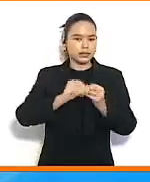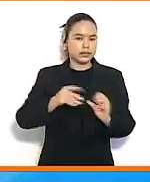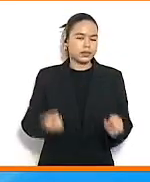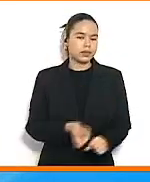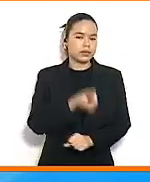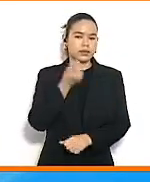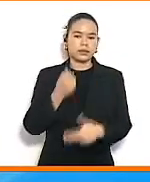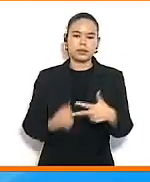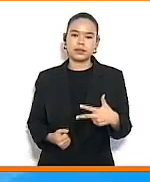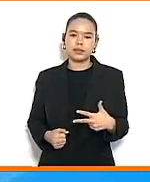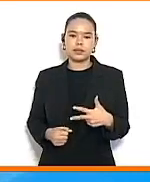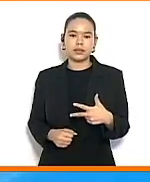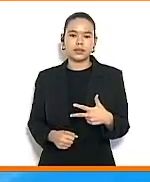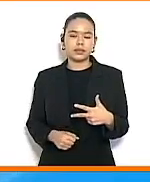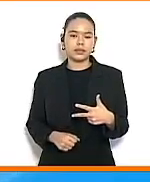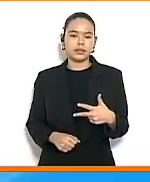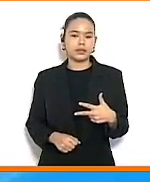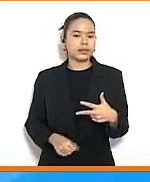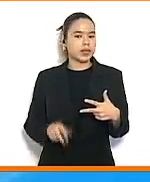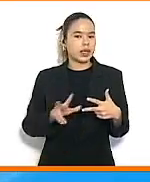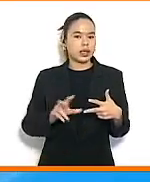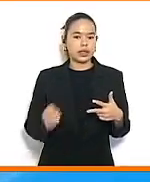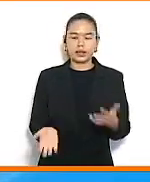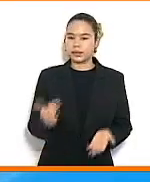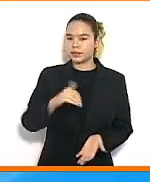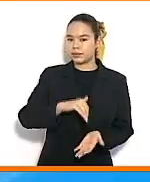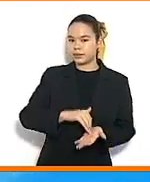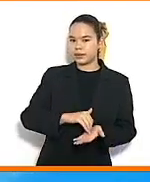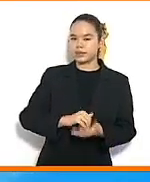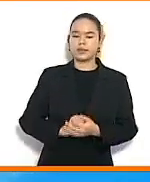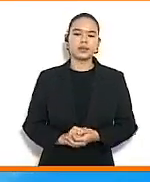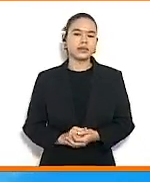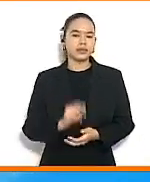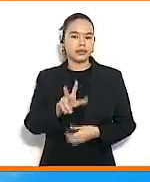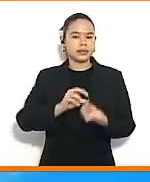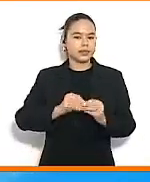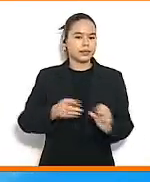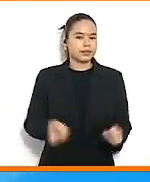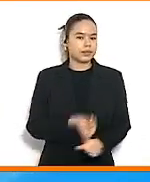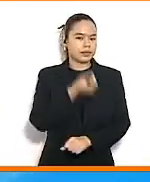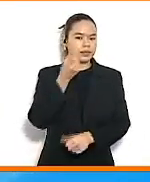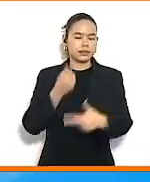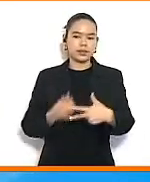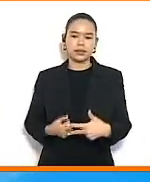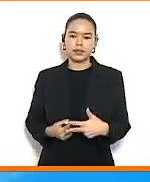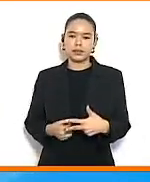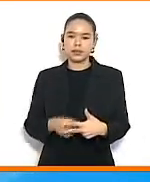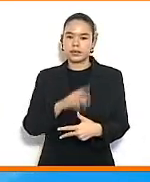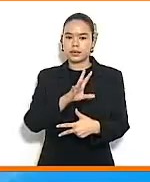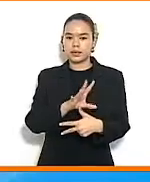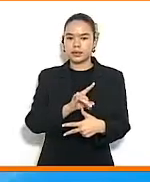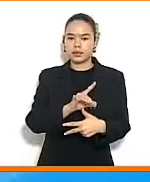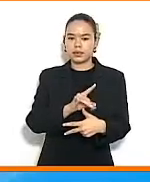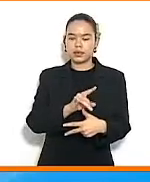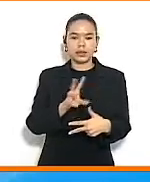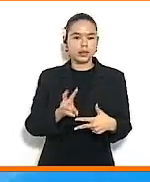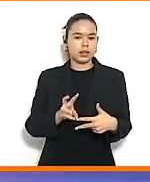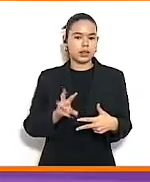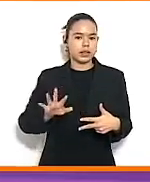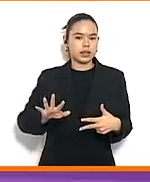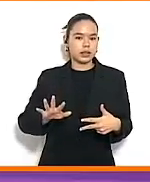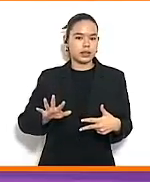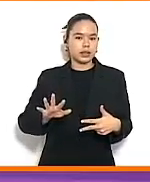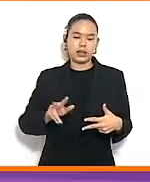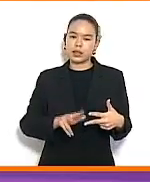número ganador, este es el 30. Con mucho gusto, repito, tus tres números ganadores son 18, 65